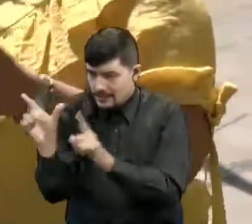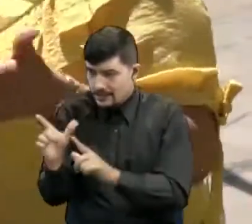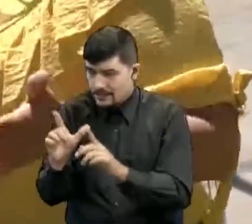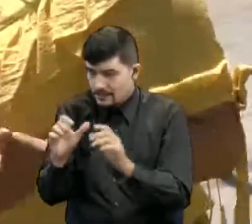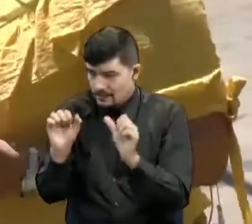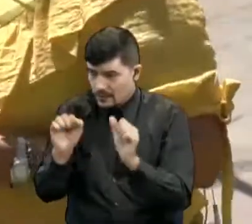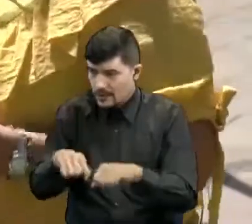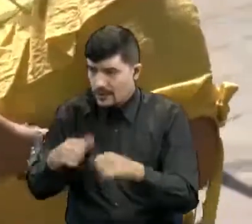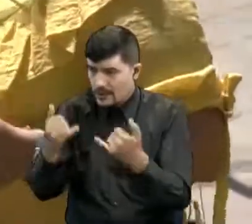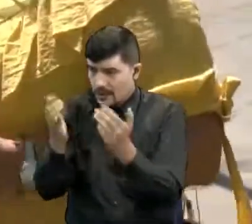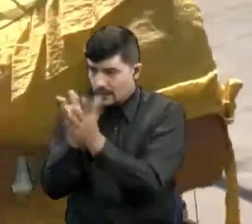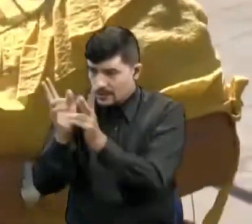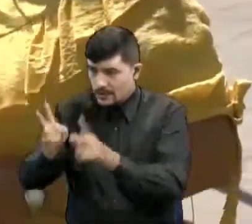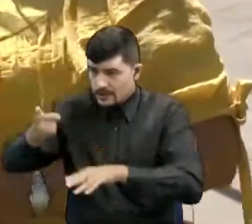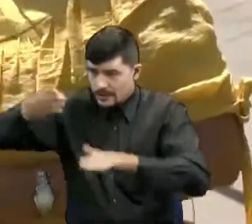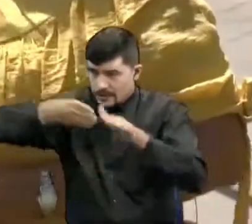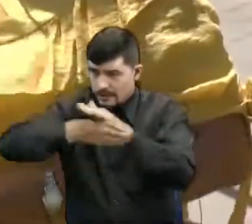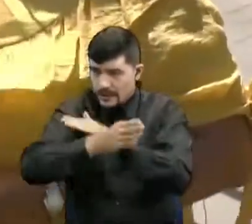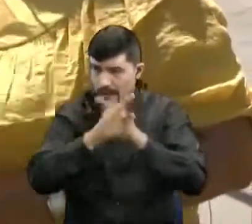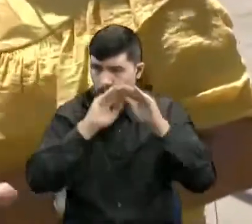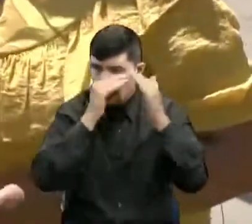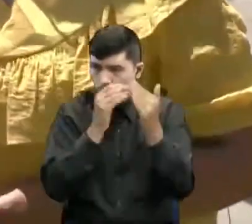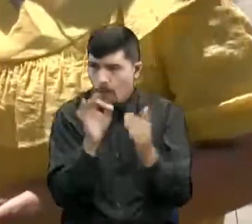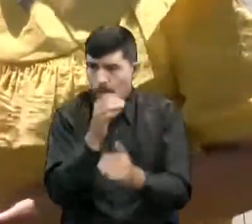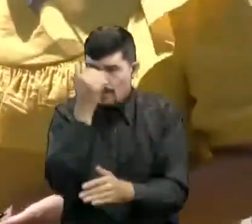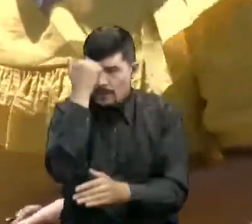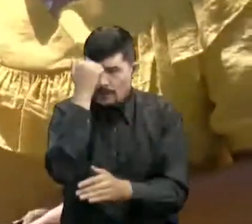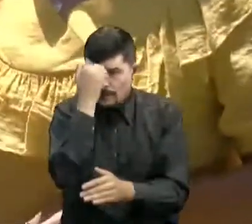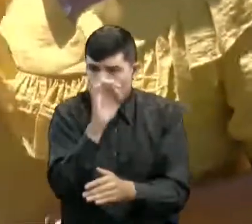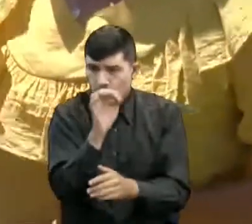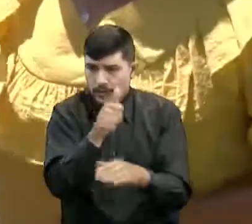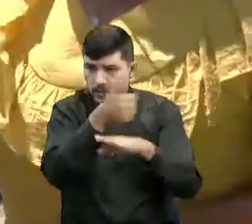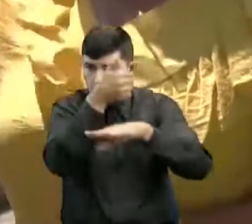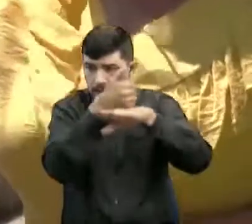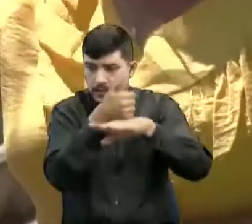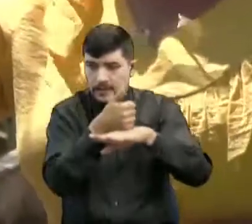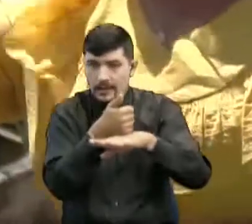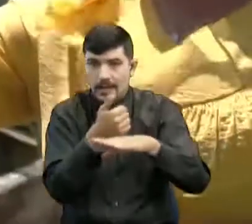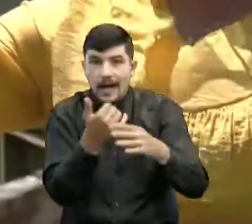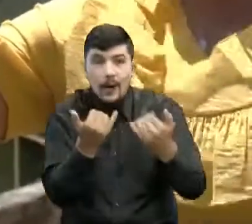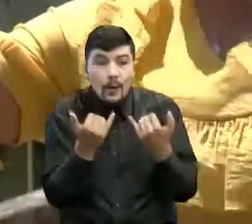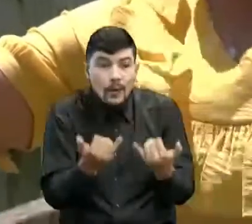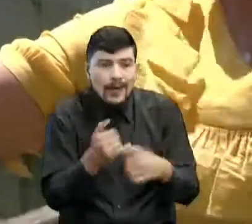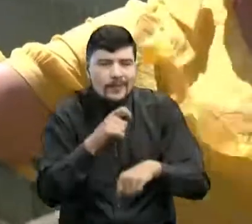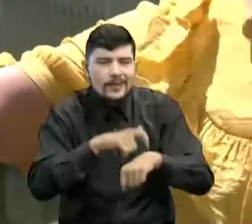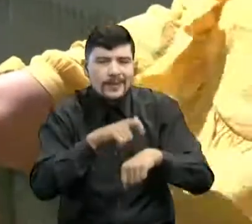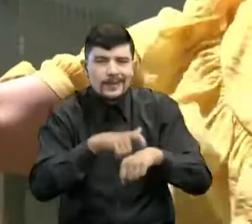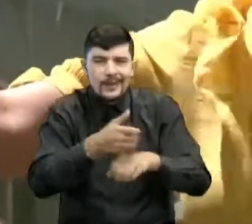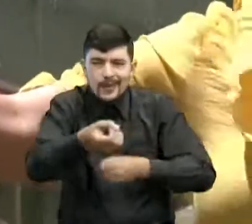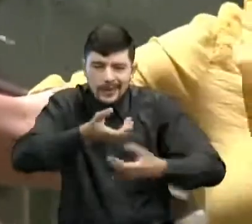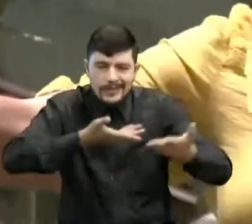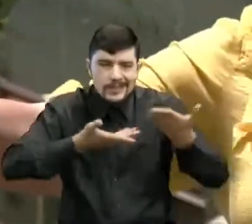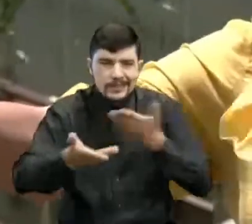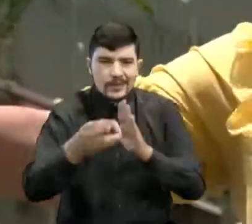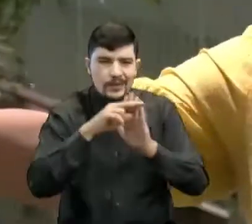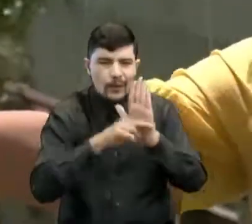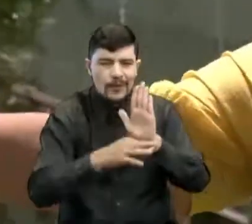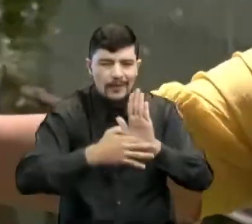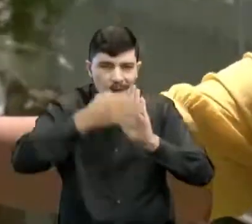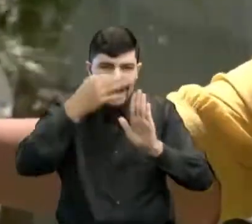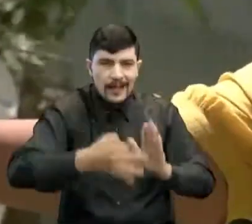y también los docentes, los directivos? En este momento no hay las condiciones, las medidas de bioseguridad no